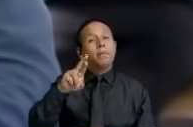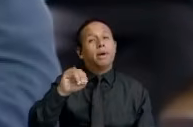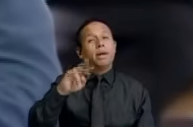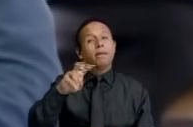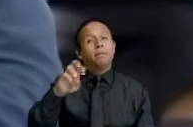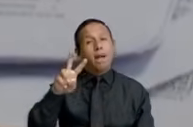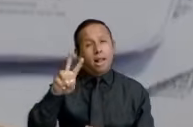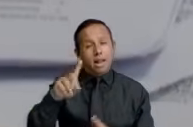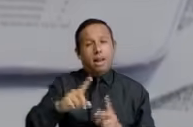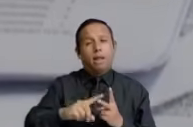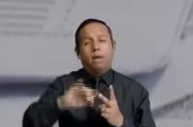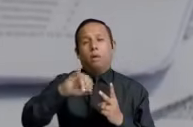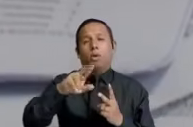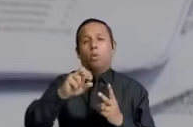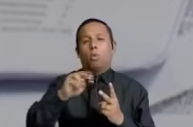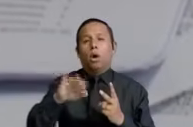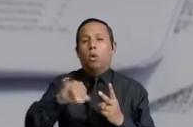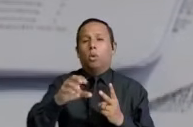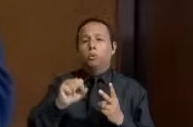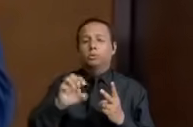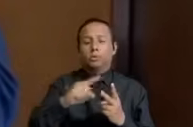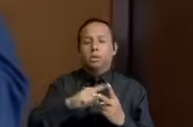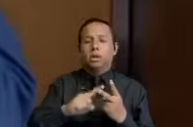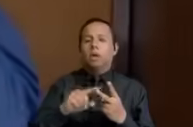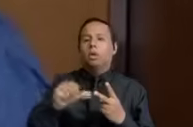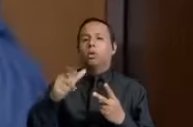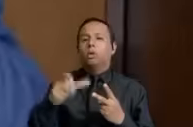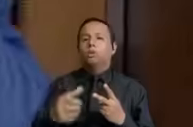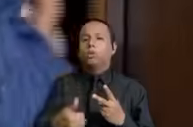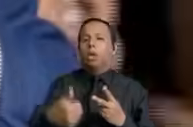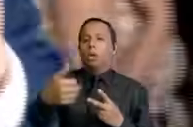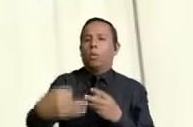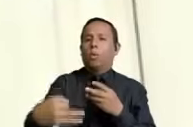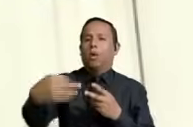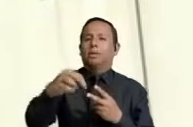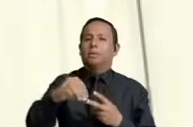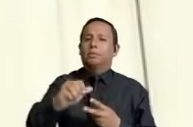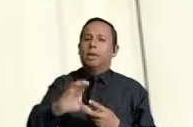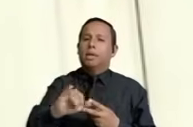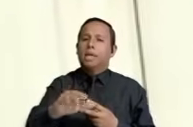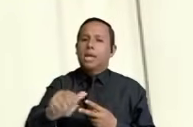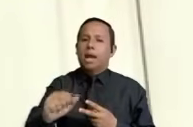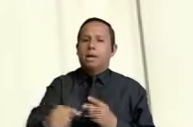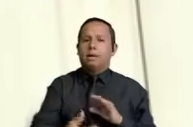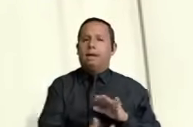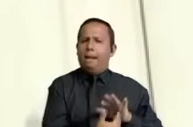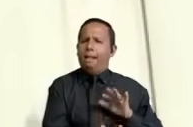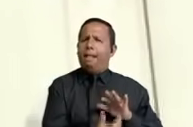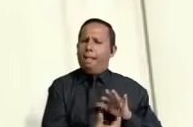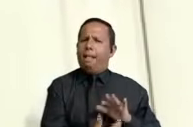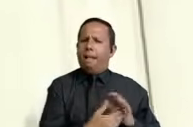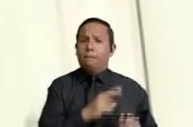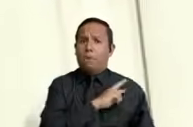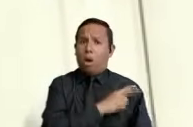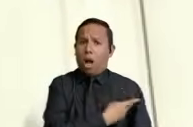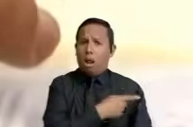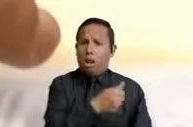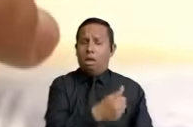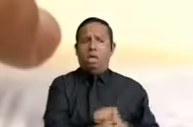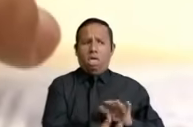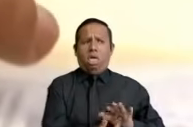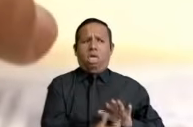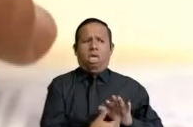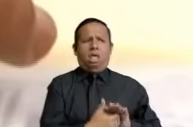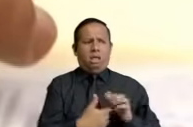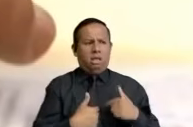morillo causa que estaba a cargo del juez Walter Macías por el que empezó a recibir presiones de parte de los vocales de la judicatura